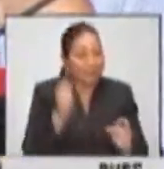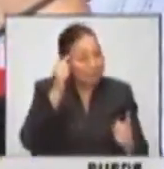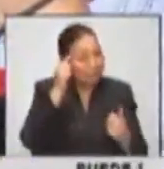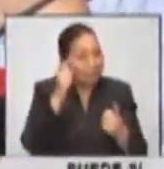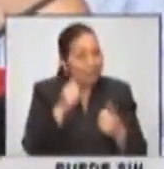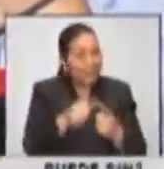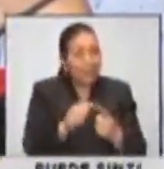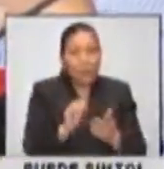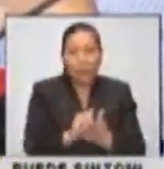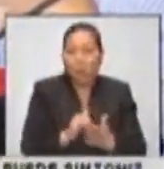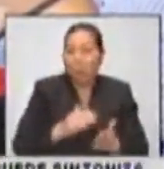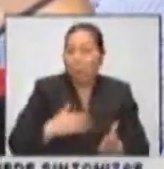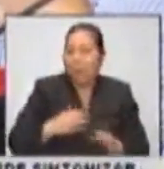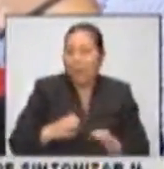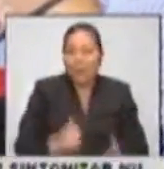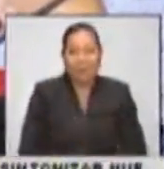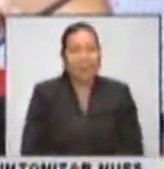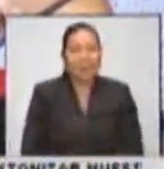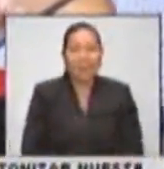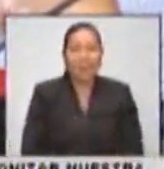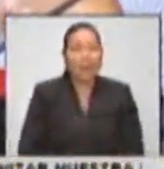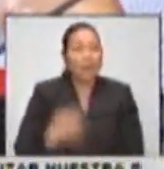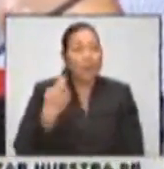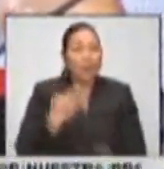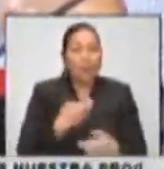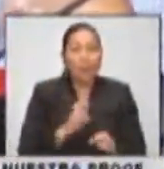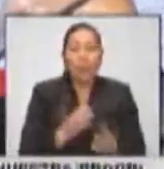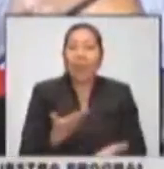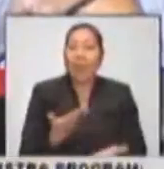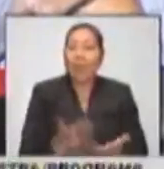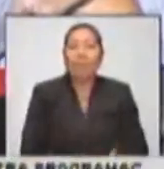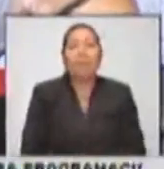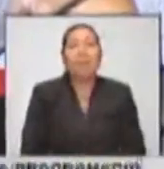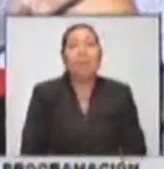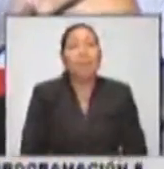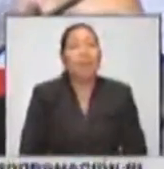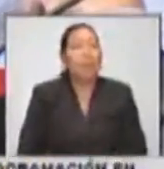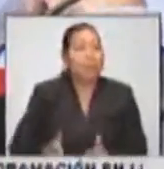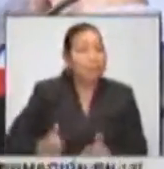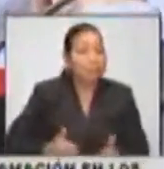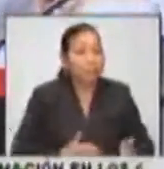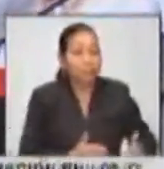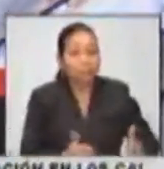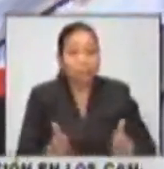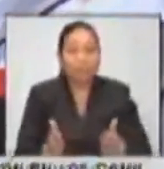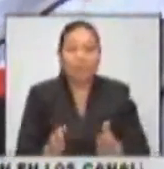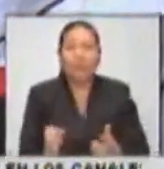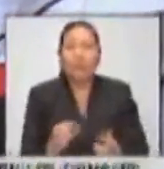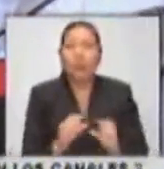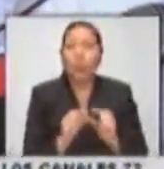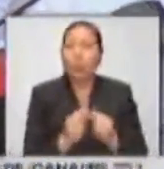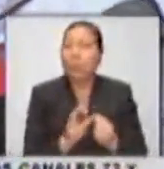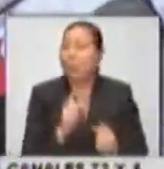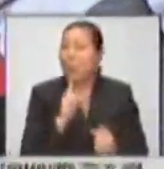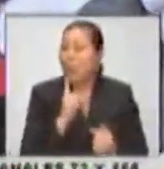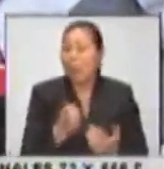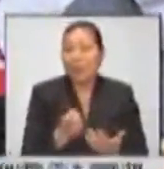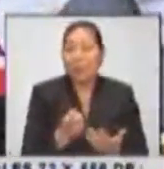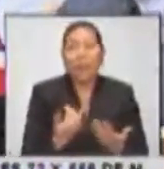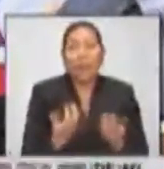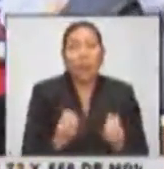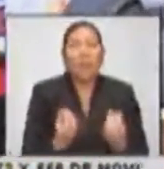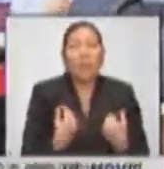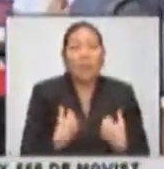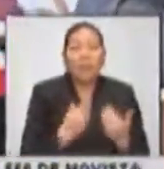objetivo, que no puede dejarse de lado. Las políticas públicas a veces las direccionamos y hacia sectores que no son los